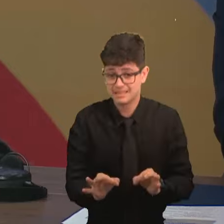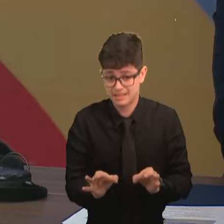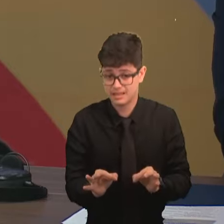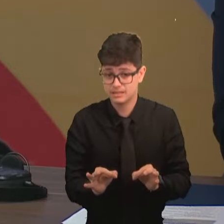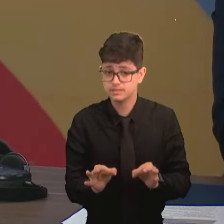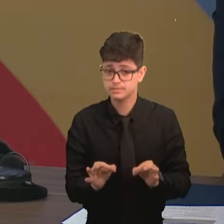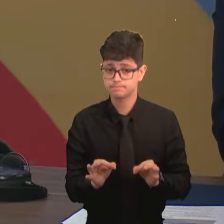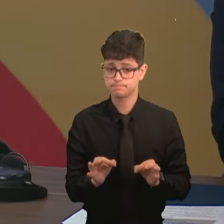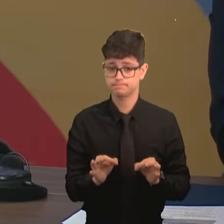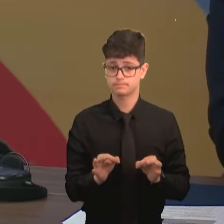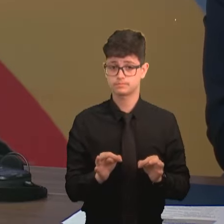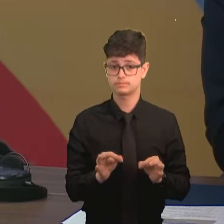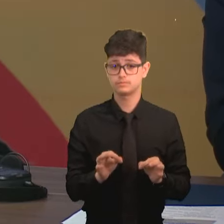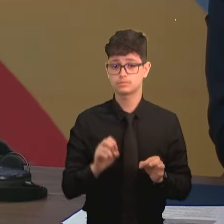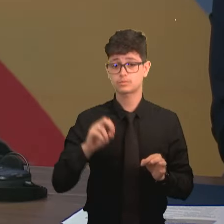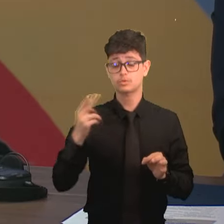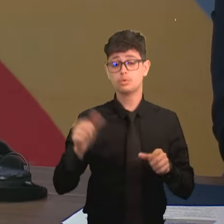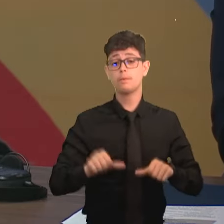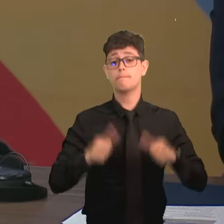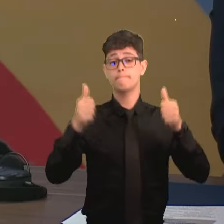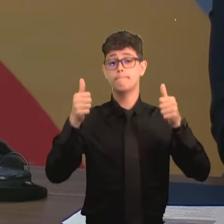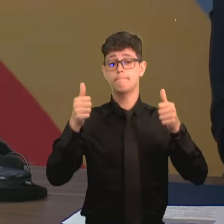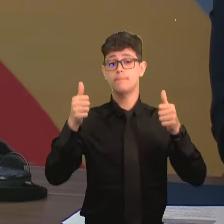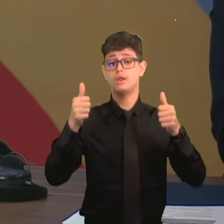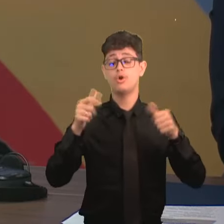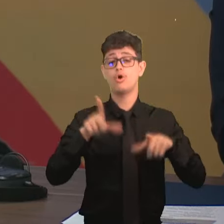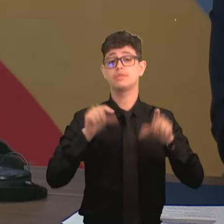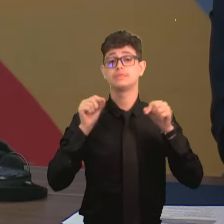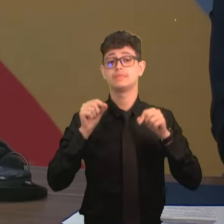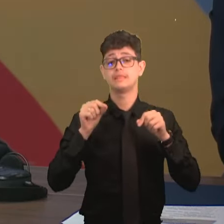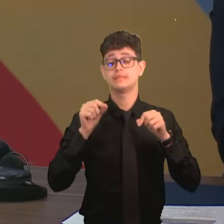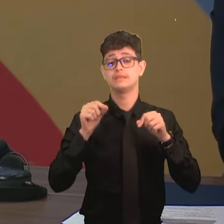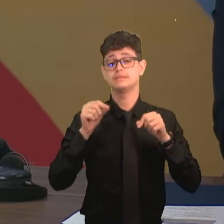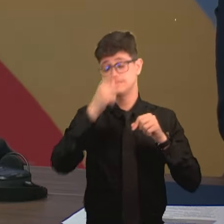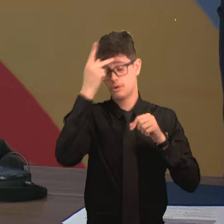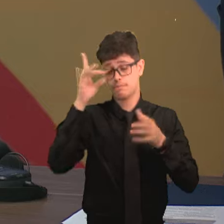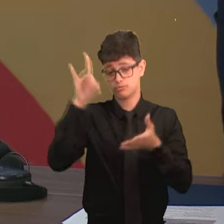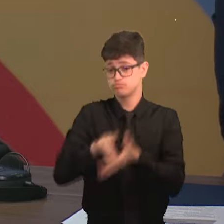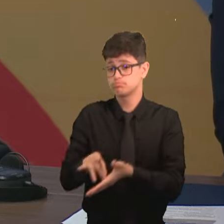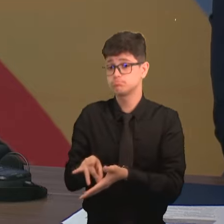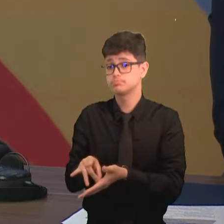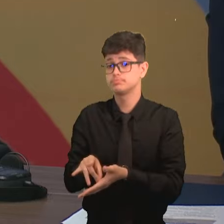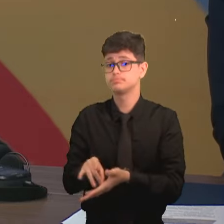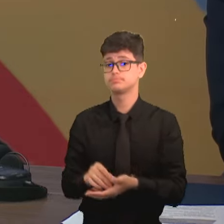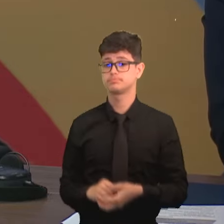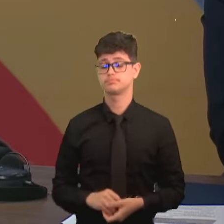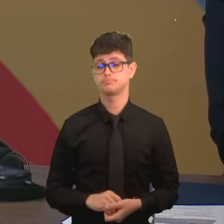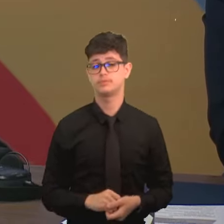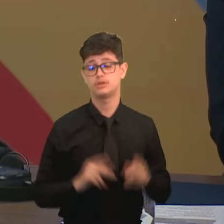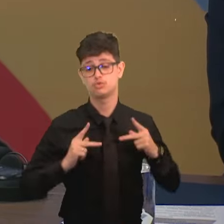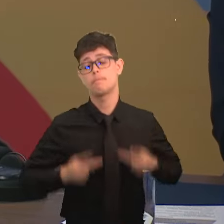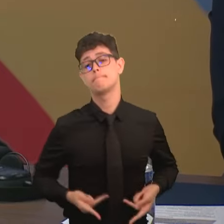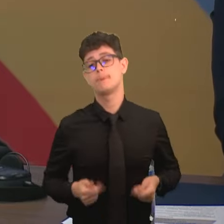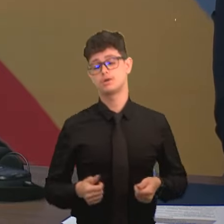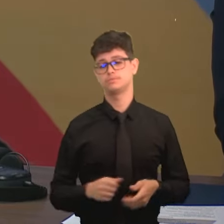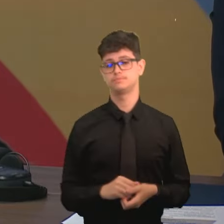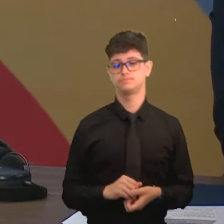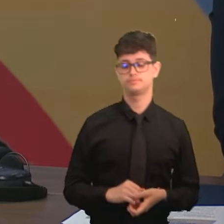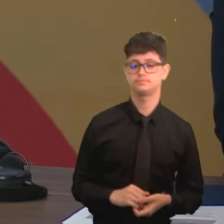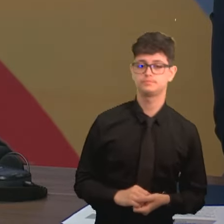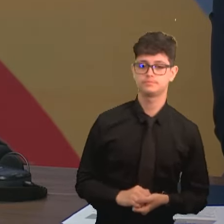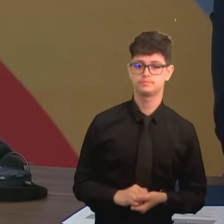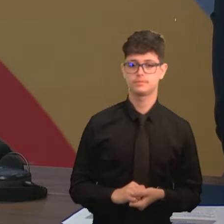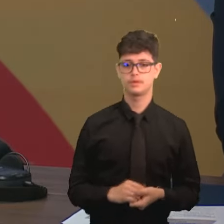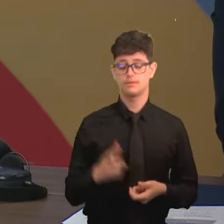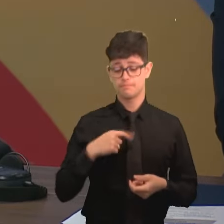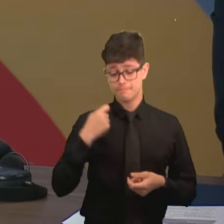verdaderas o necesariamente mejores que una decisión humana. Creo que es fundamental comprendermos que ese ciclo, comprender